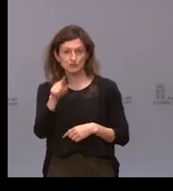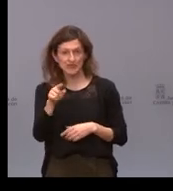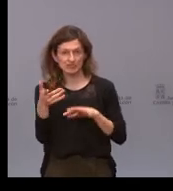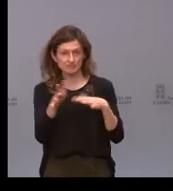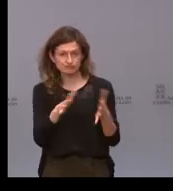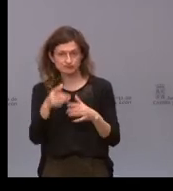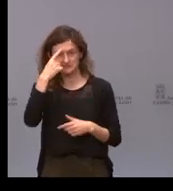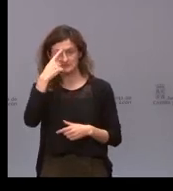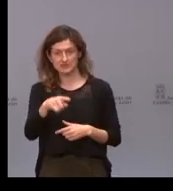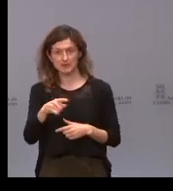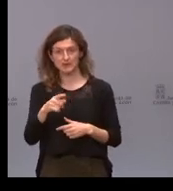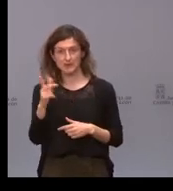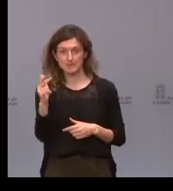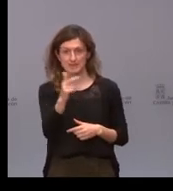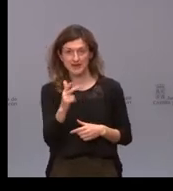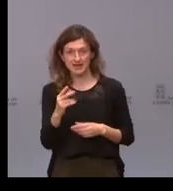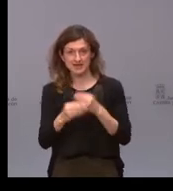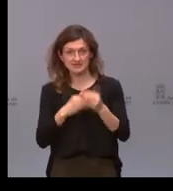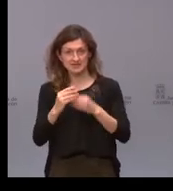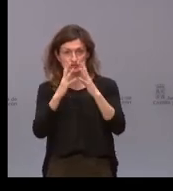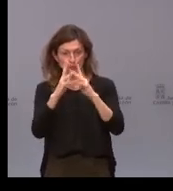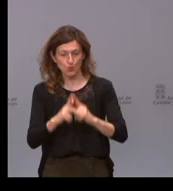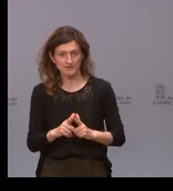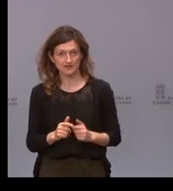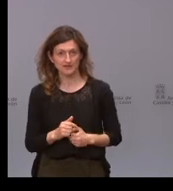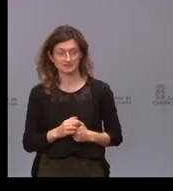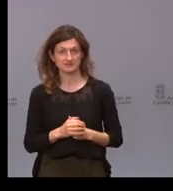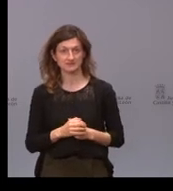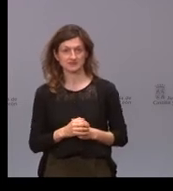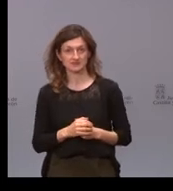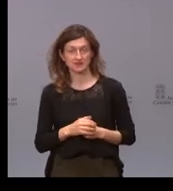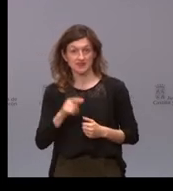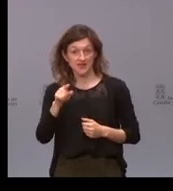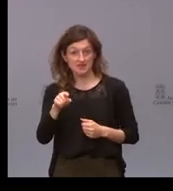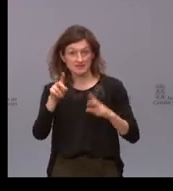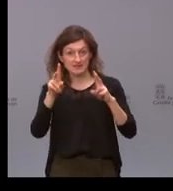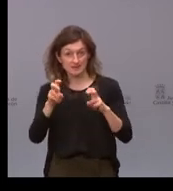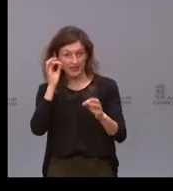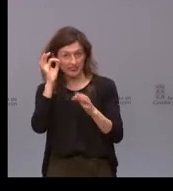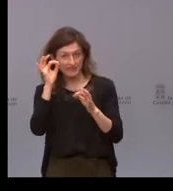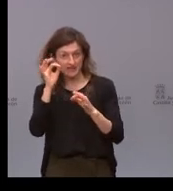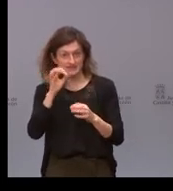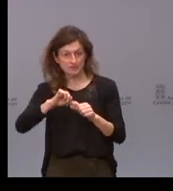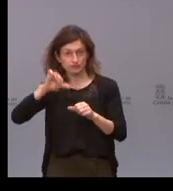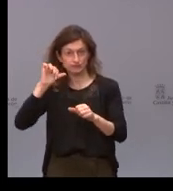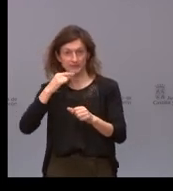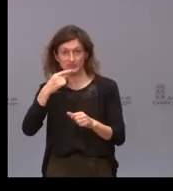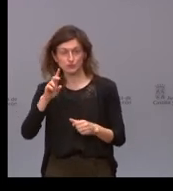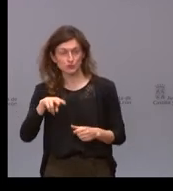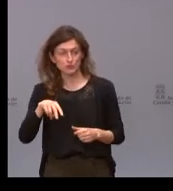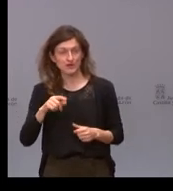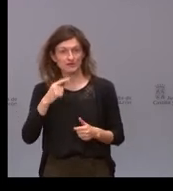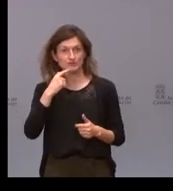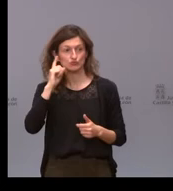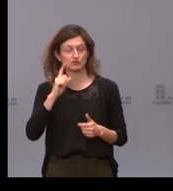de a cuántas parejas de hecho yo no se nos habían referido a este detalle en otras ocasiones no sé si tienen realizado